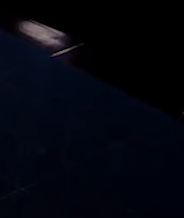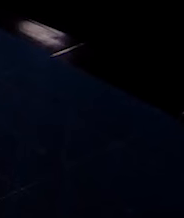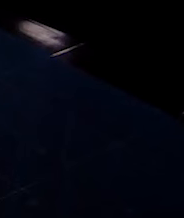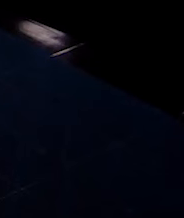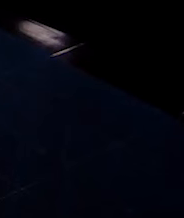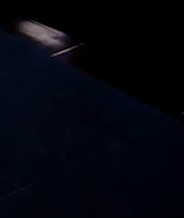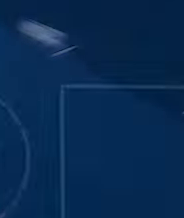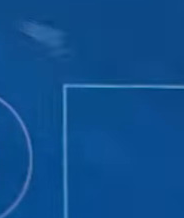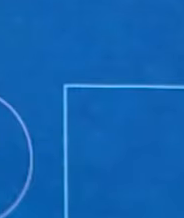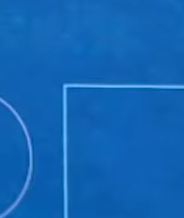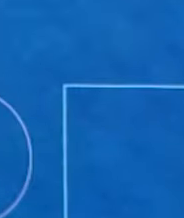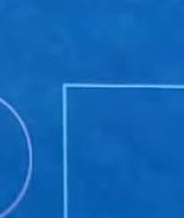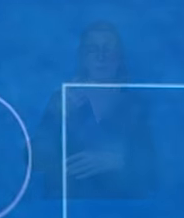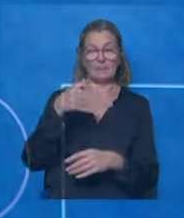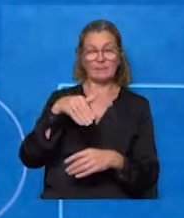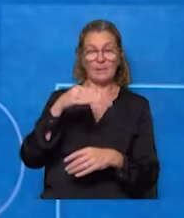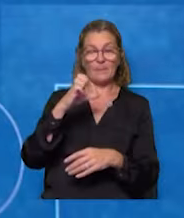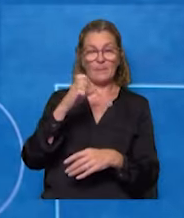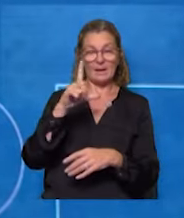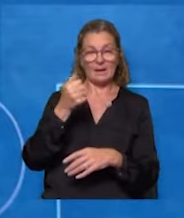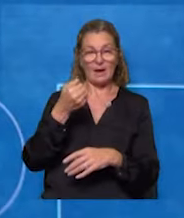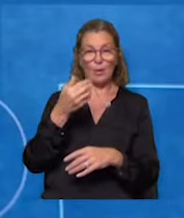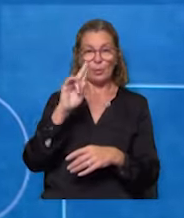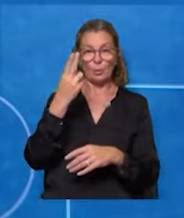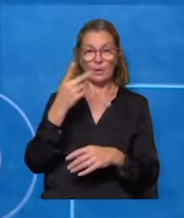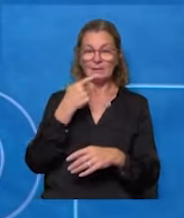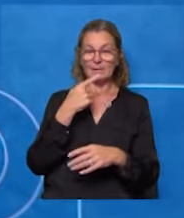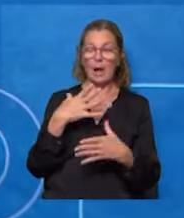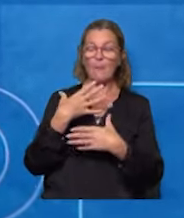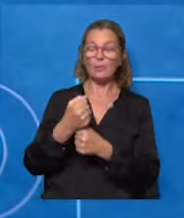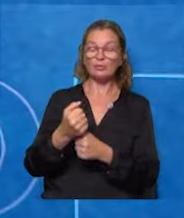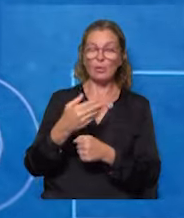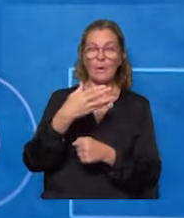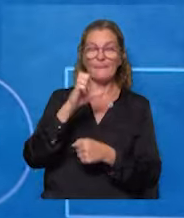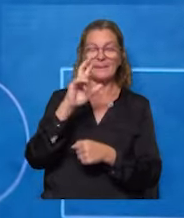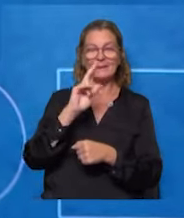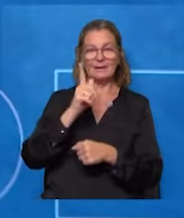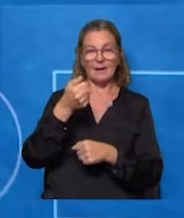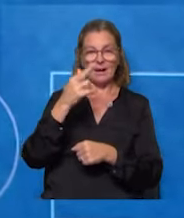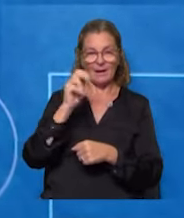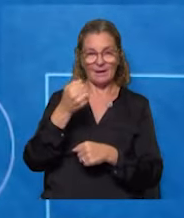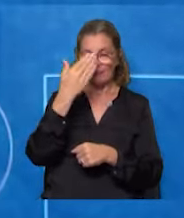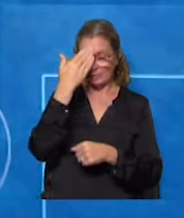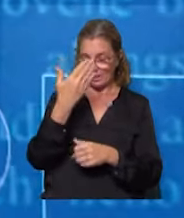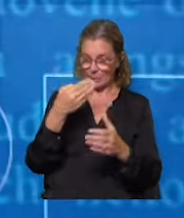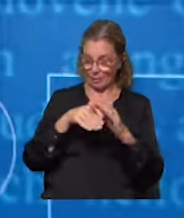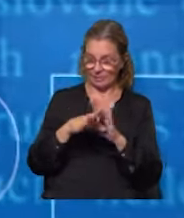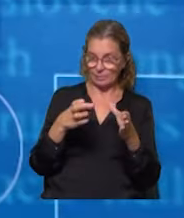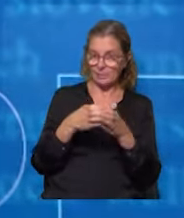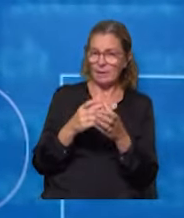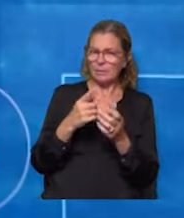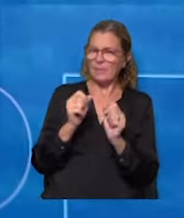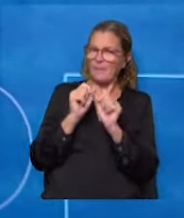asamblea Uruguay ratificó su respaldo a la precandidatura de Mario Vergara en el frente amplio Qué impacto